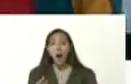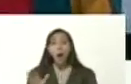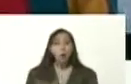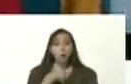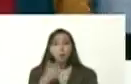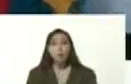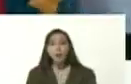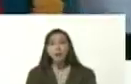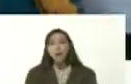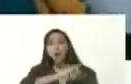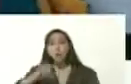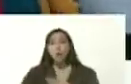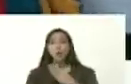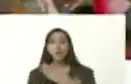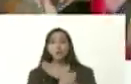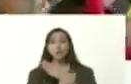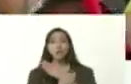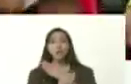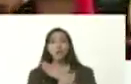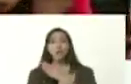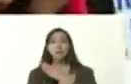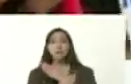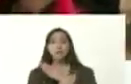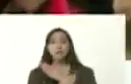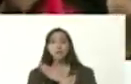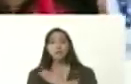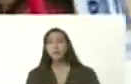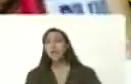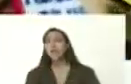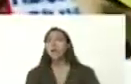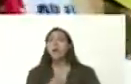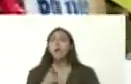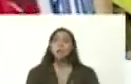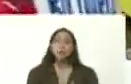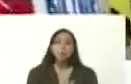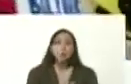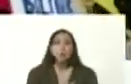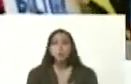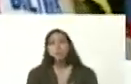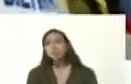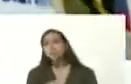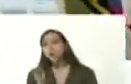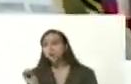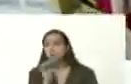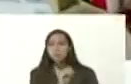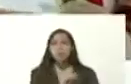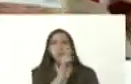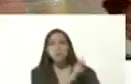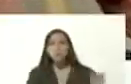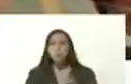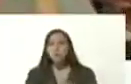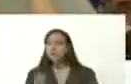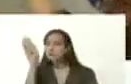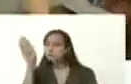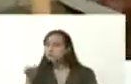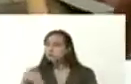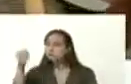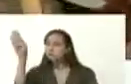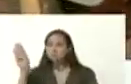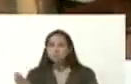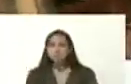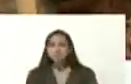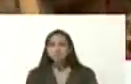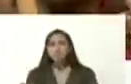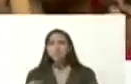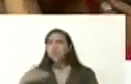Entonces hay que hablar con la gente, el que esté pintando un muro, el que esté pintando un mural, debe saber por